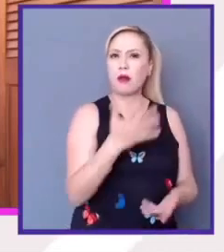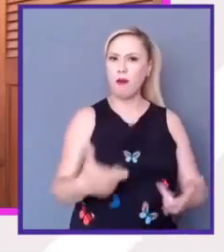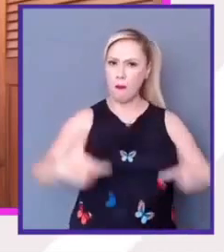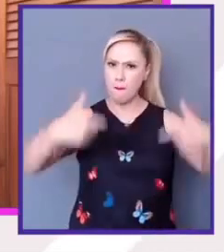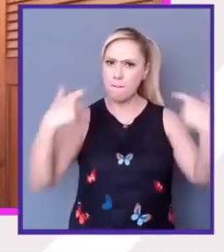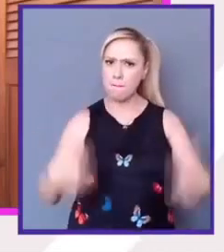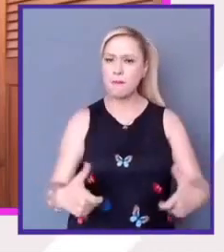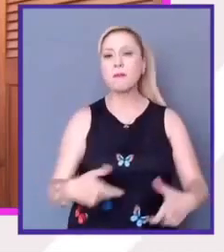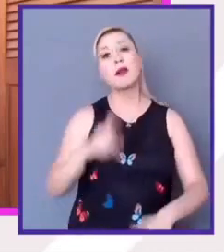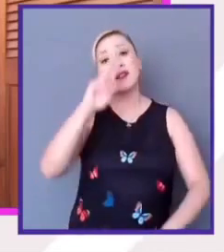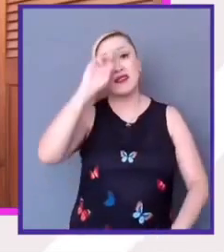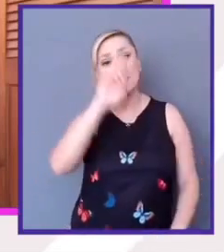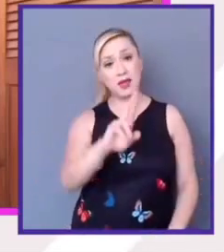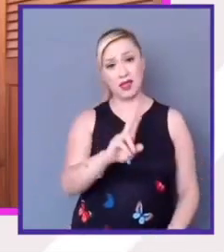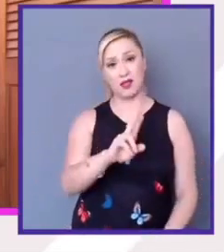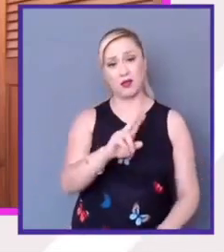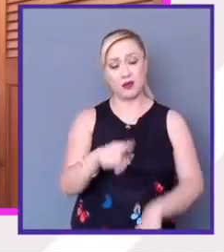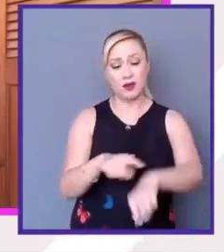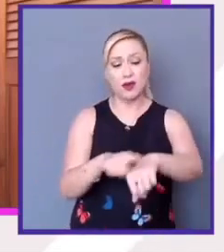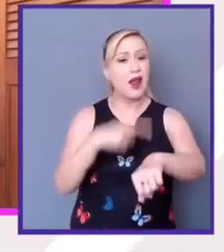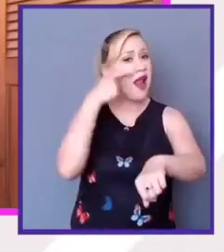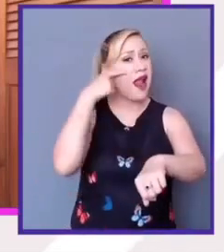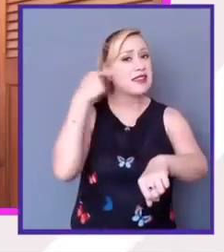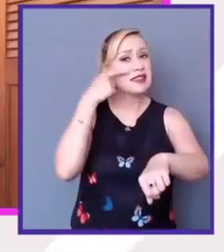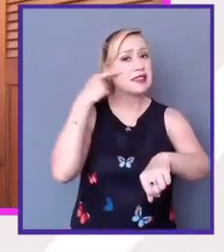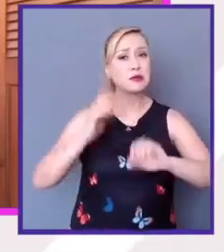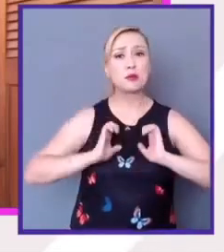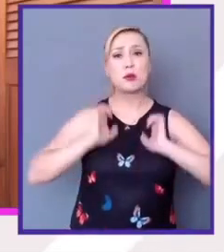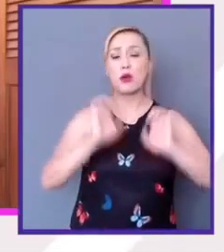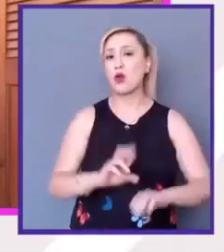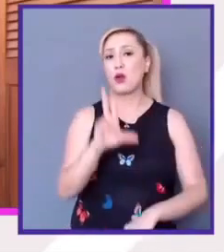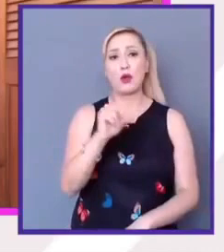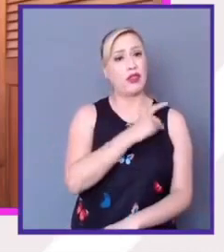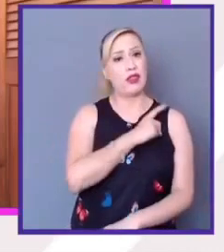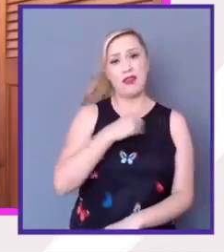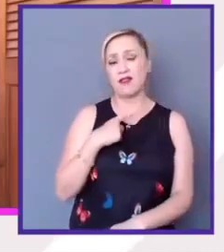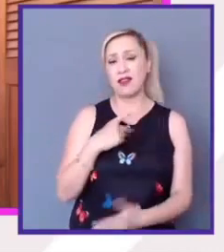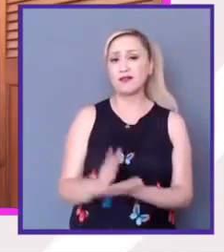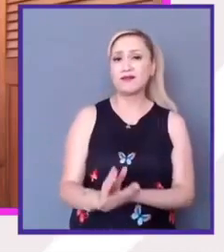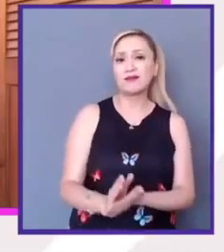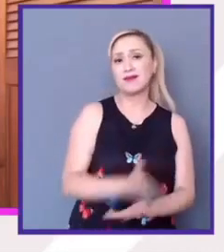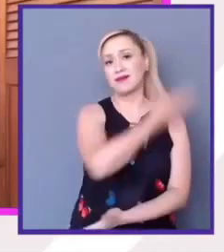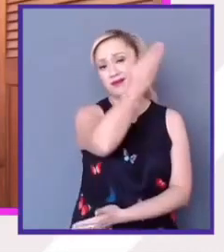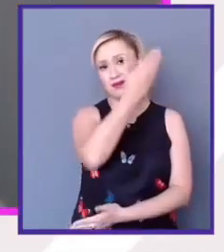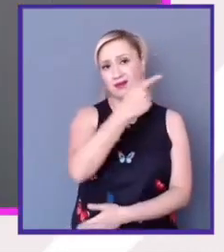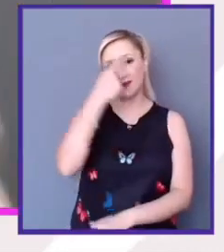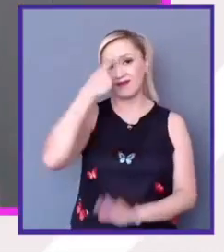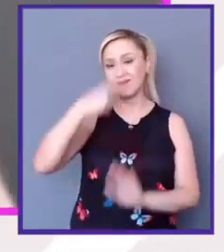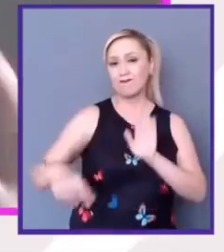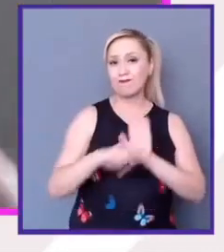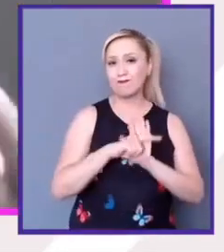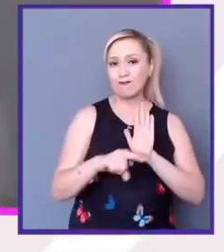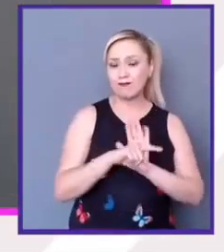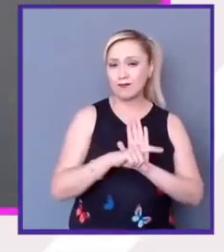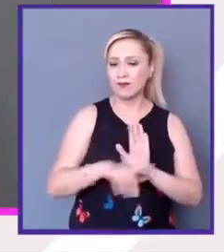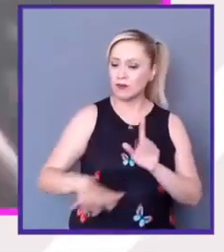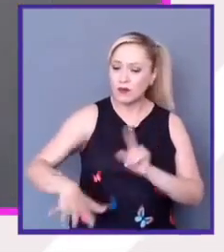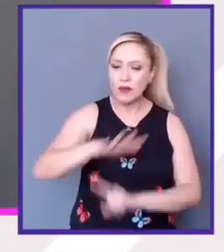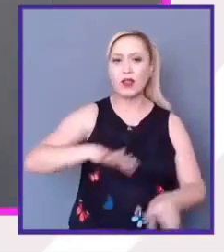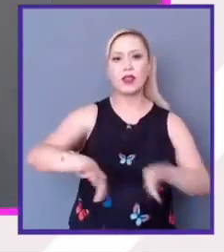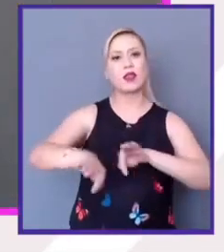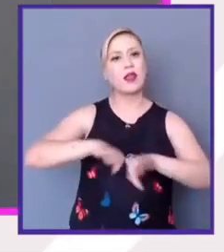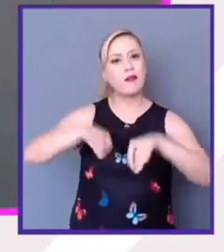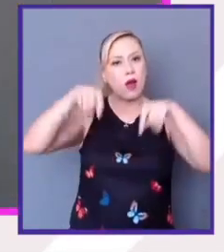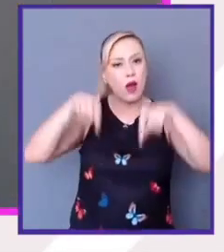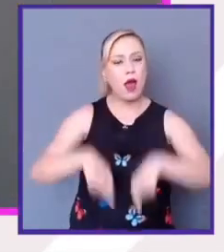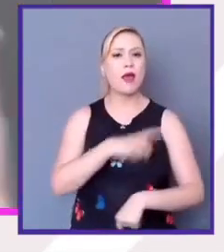de agarrar el tema del racismo, reconocerlo, visibilizarlo y bajarlo a cómo se manifiesta en el ámbito laboral es importante porque seguimos